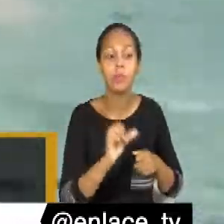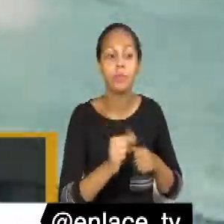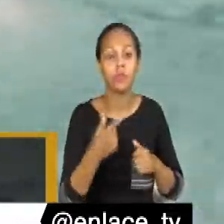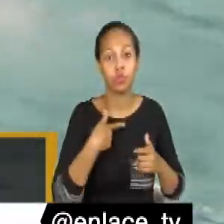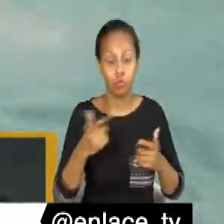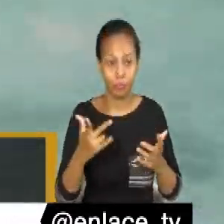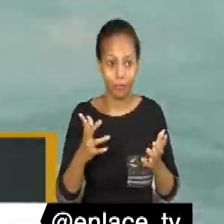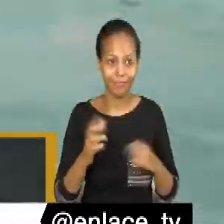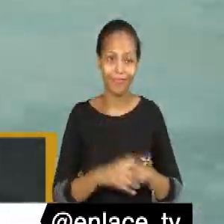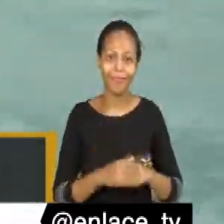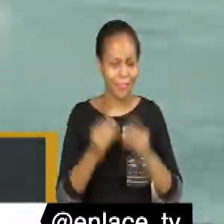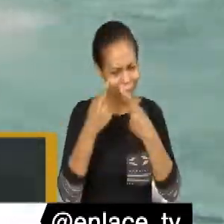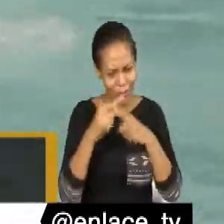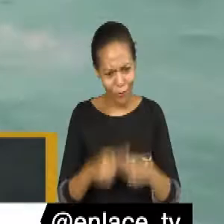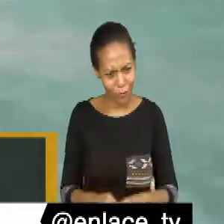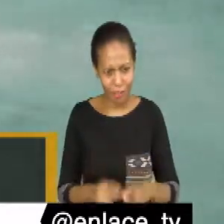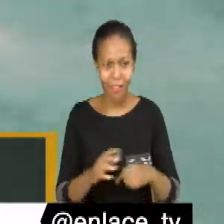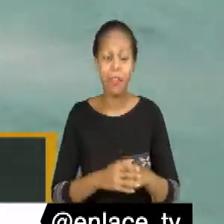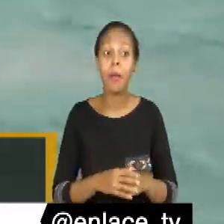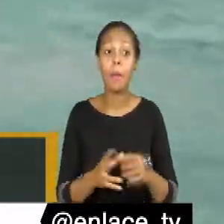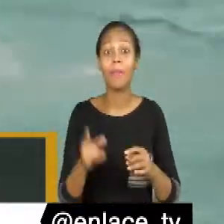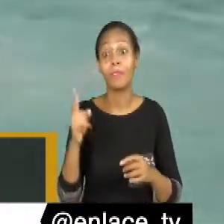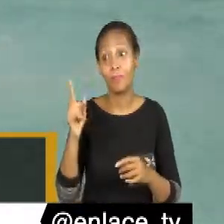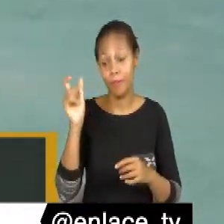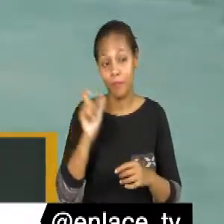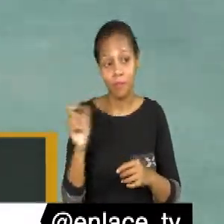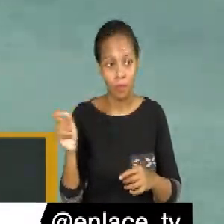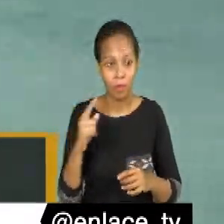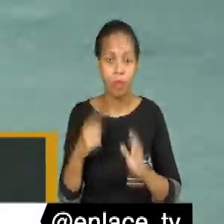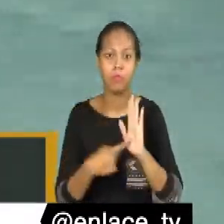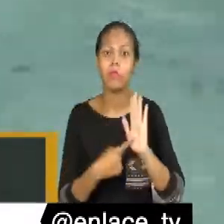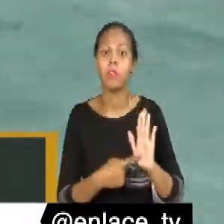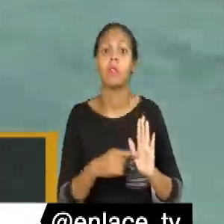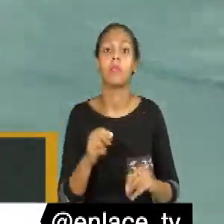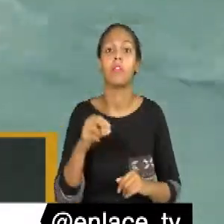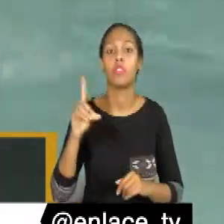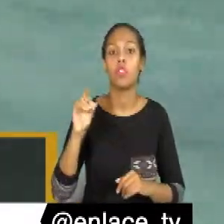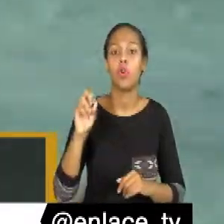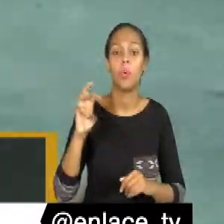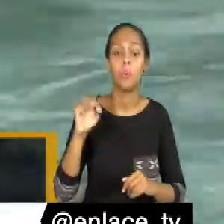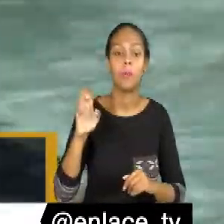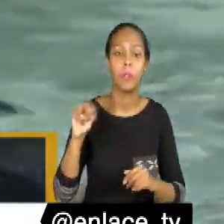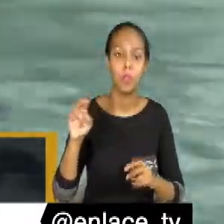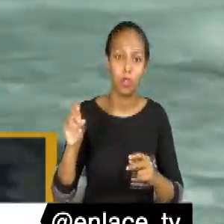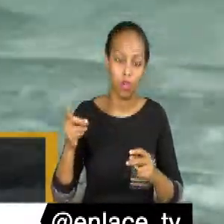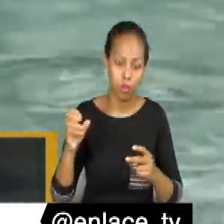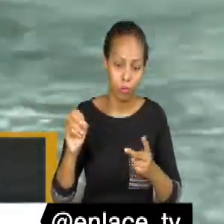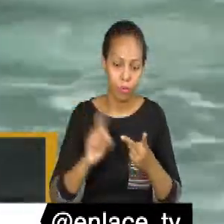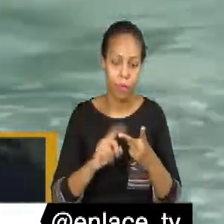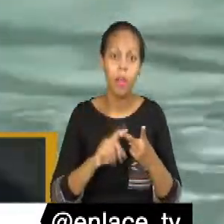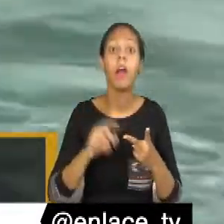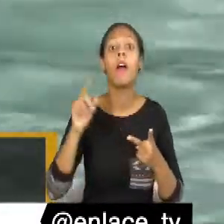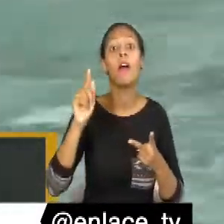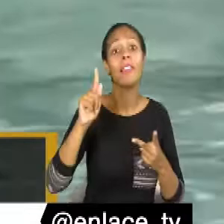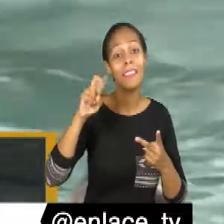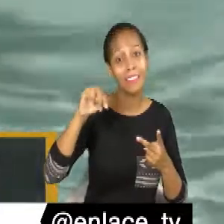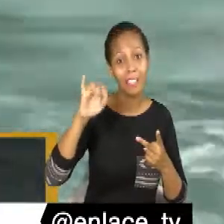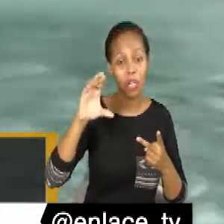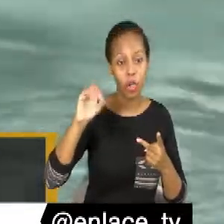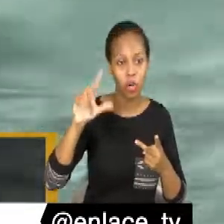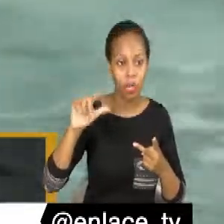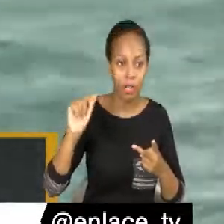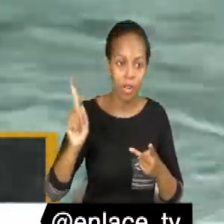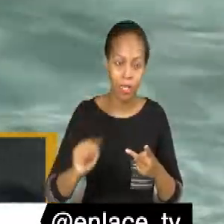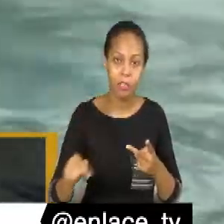mariposa. Entre otros deportistas se destacaron María Ángel Domínguez del Pierre de Fermat y Nicolás Céspedes del Colegio El Rosario, quienes ganaron en todas